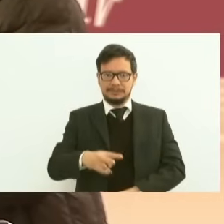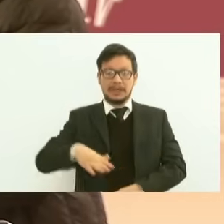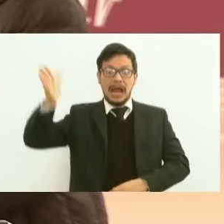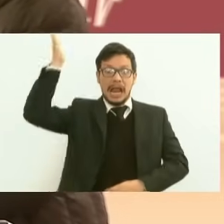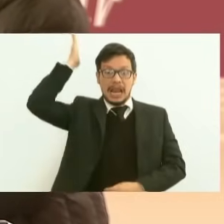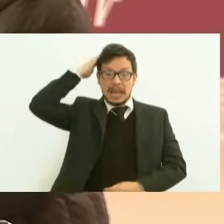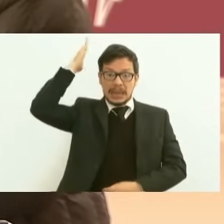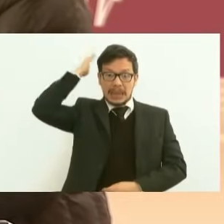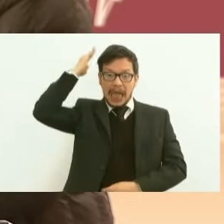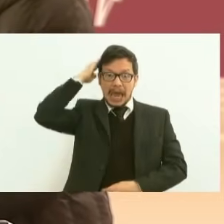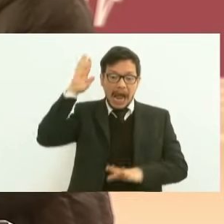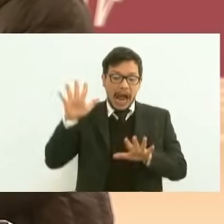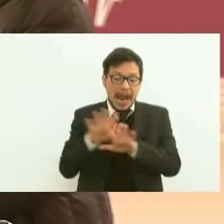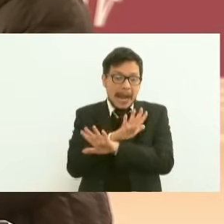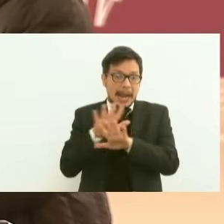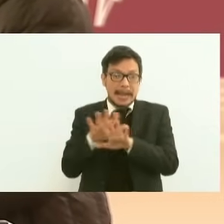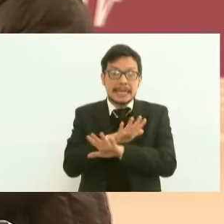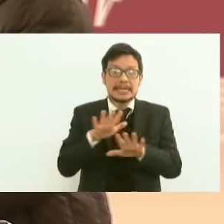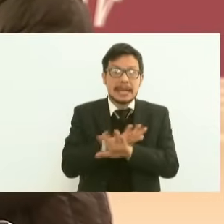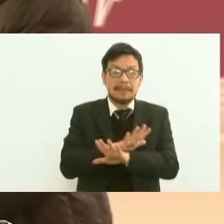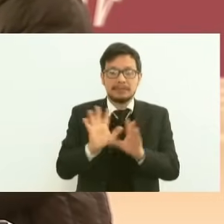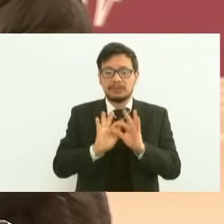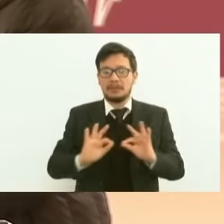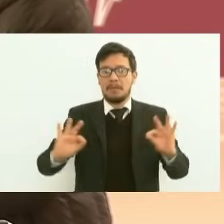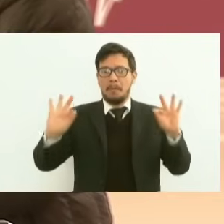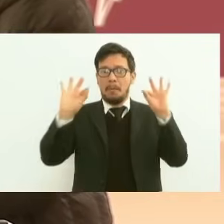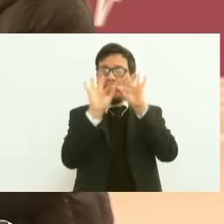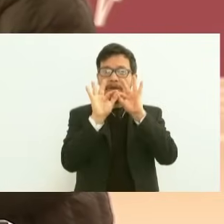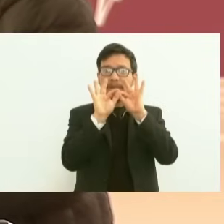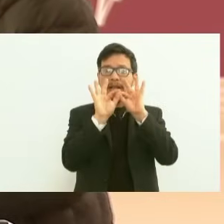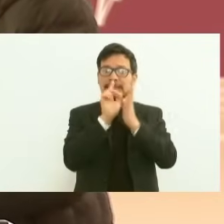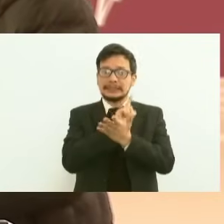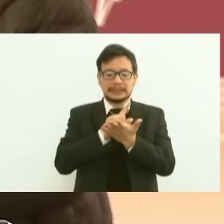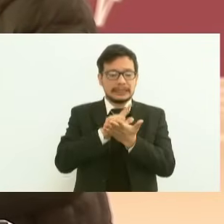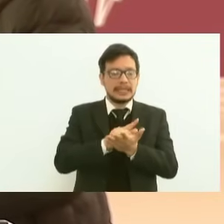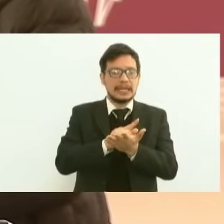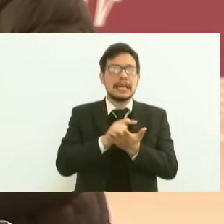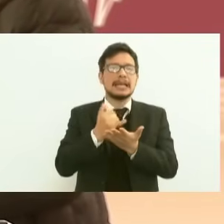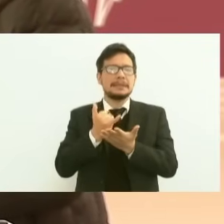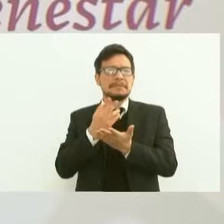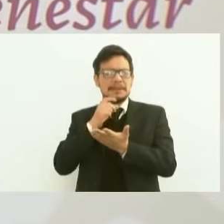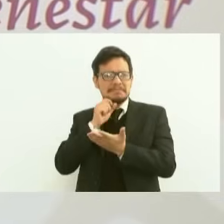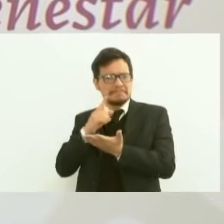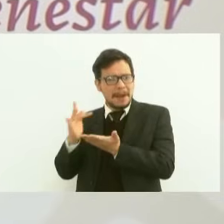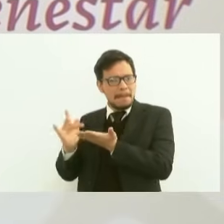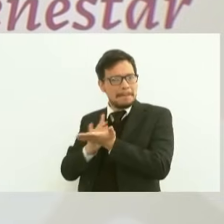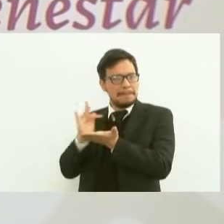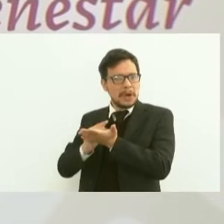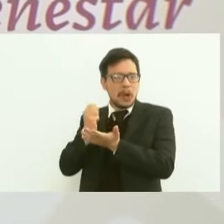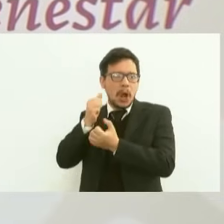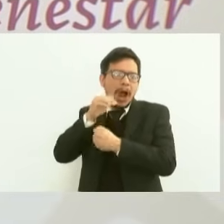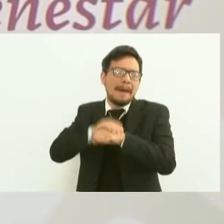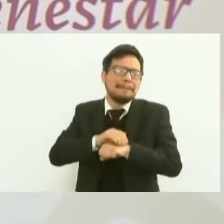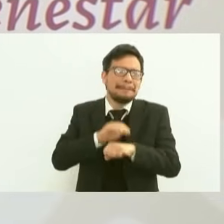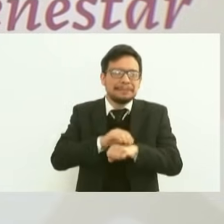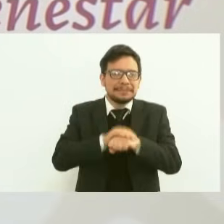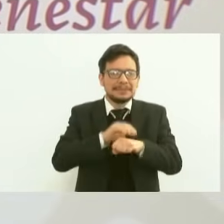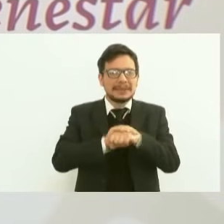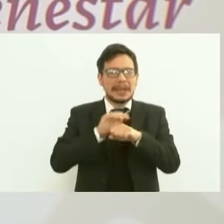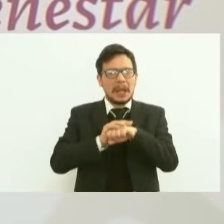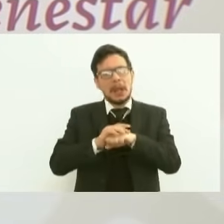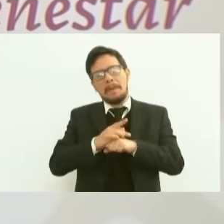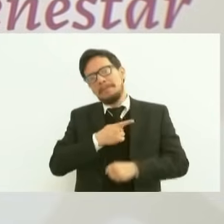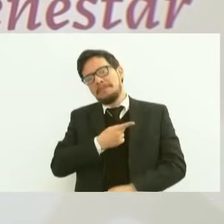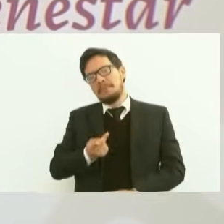sociales más importantes y el principal aliado de la gente pobre, de los pueblos